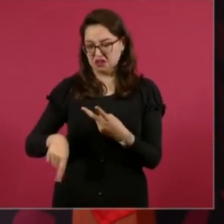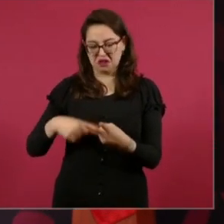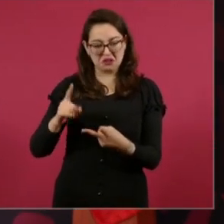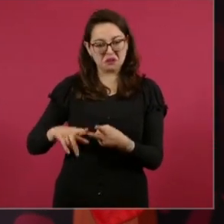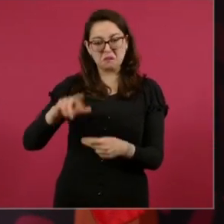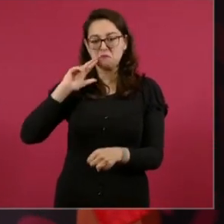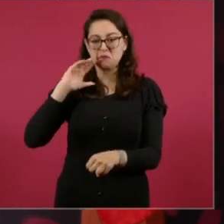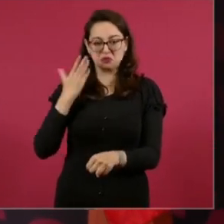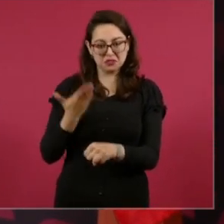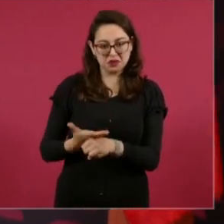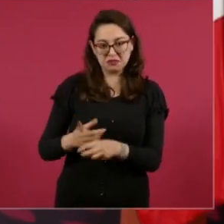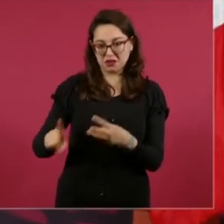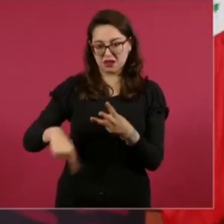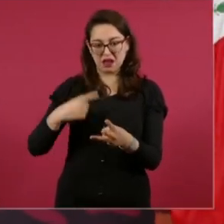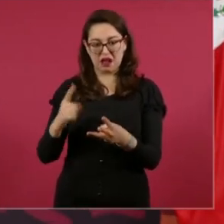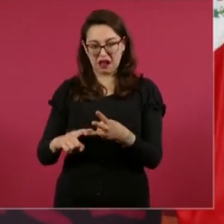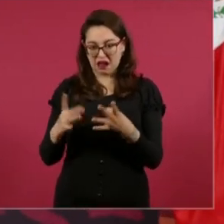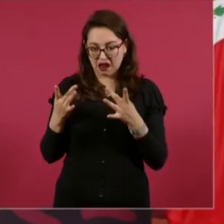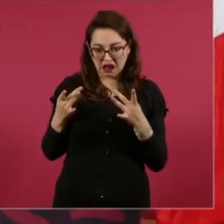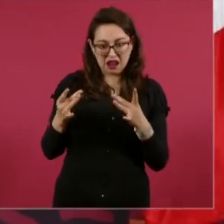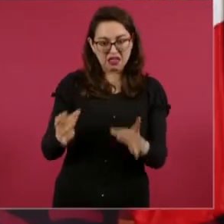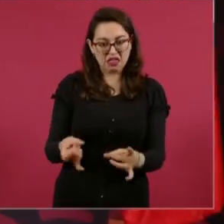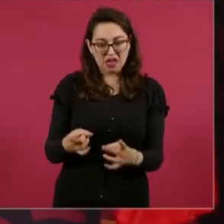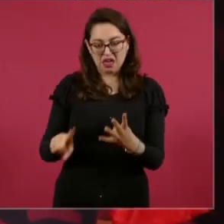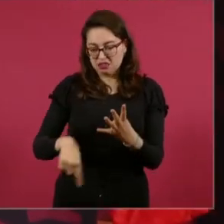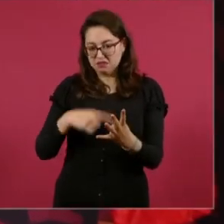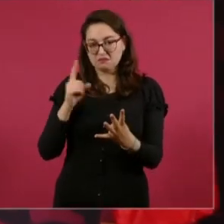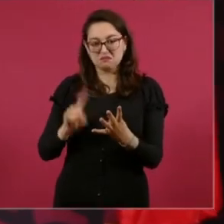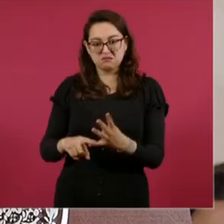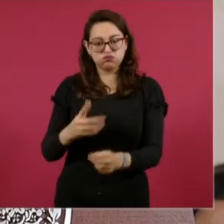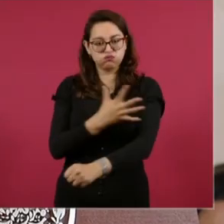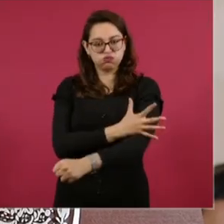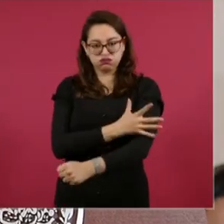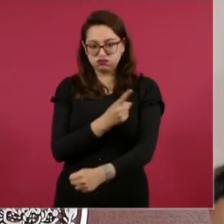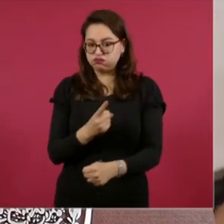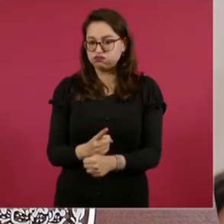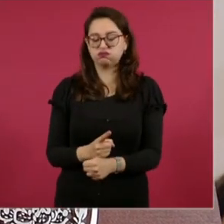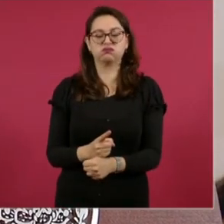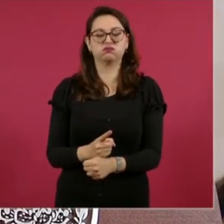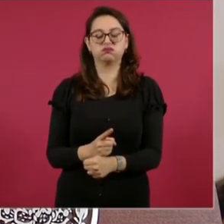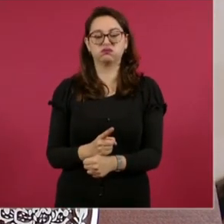responsabilidad, calidad en el trabajo, honestidad,